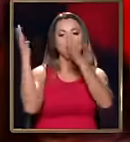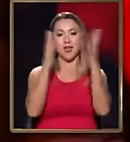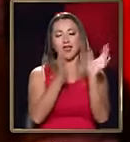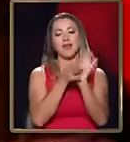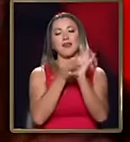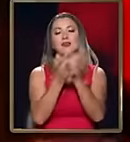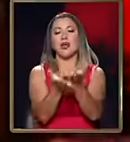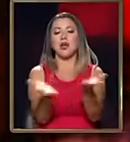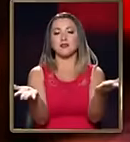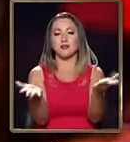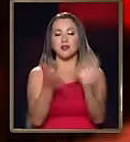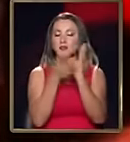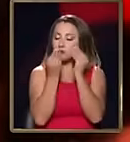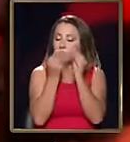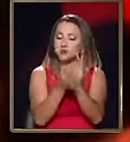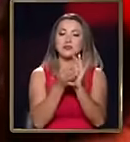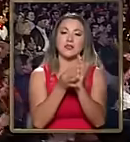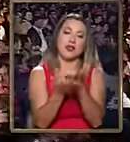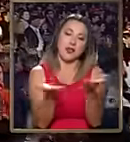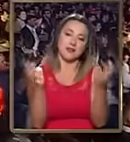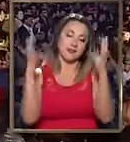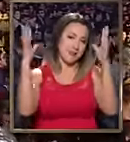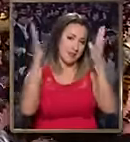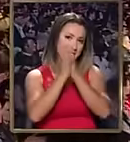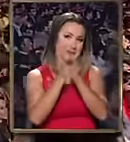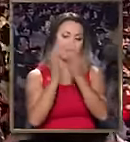Gracias. Muchas gracias.